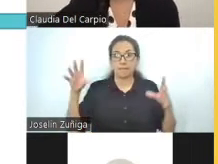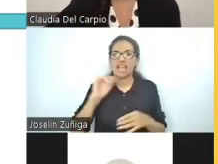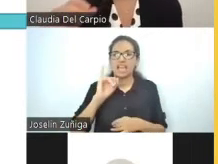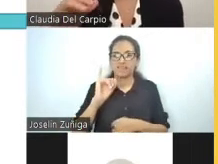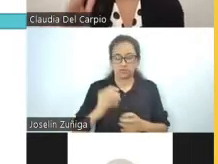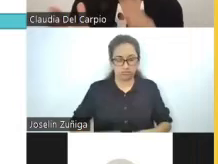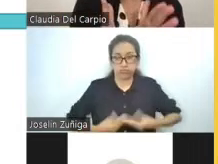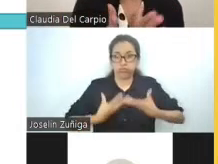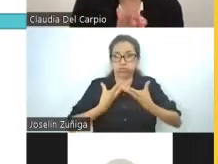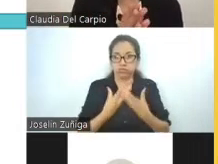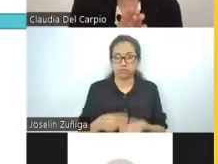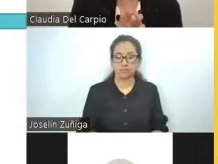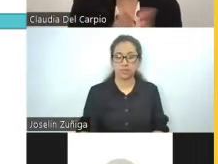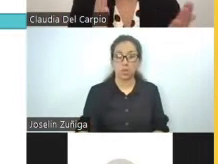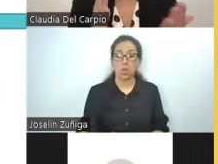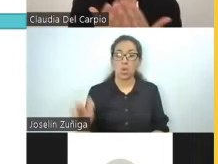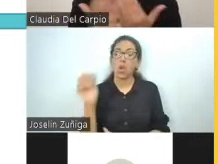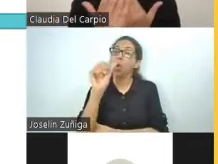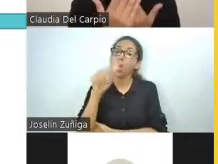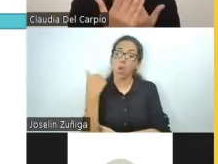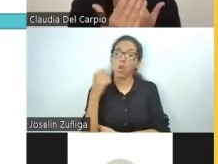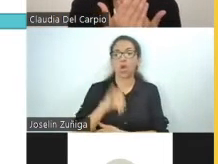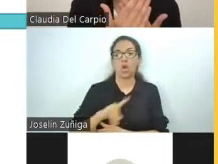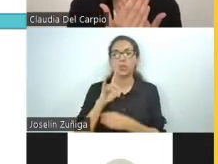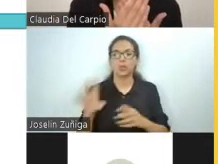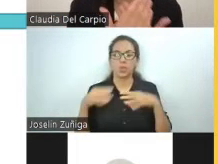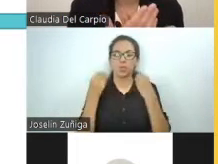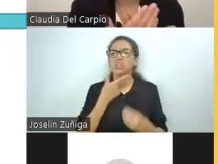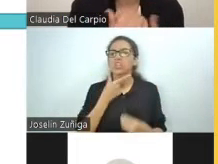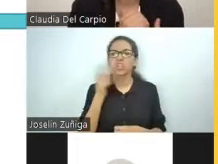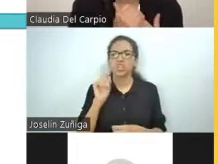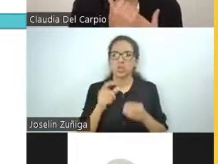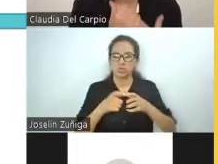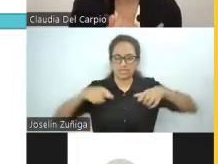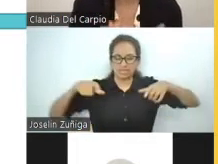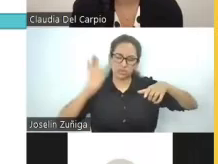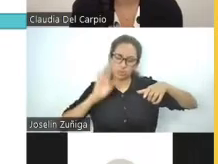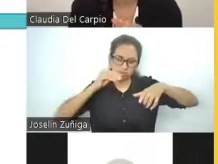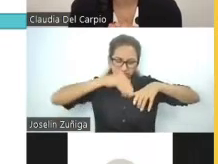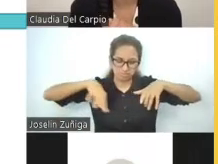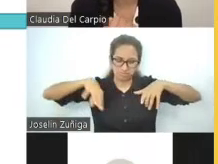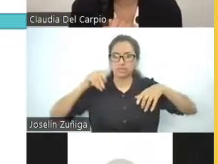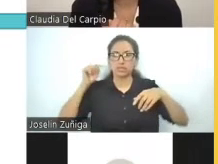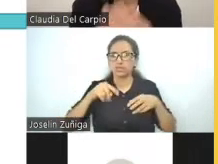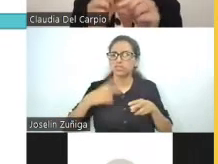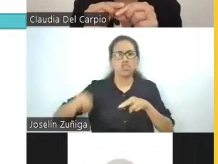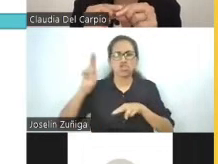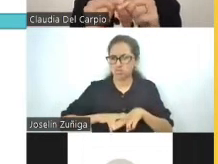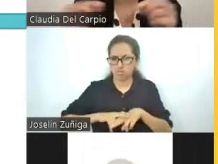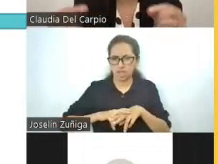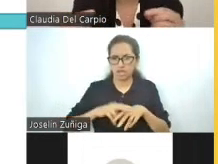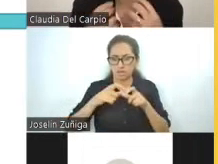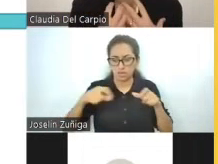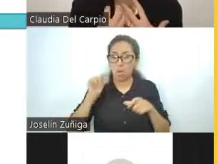infecciones. Otras chicas lo usan porque no les gusta manchar la truza. Y manchar la truza es normal, mientras